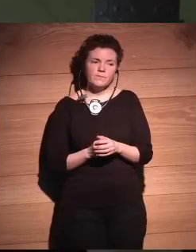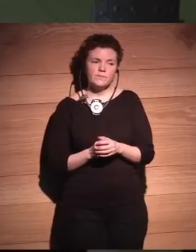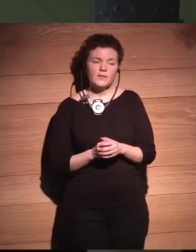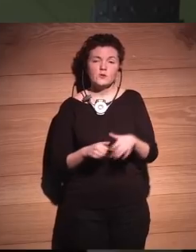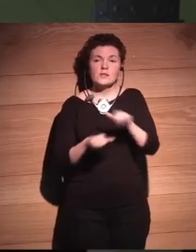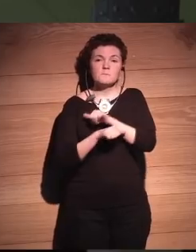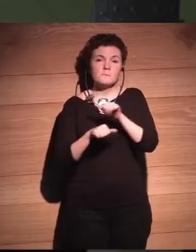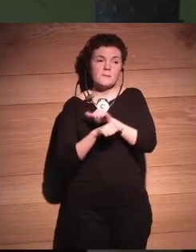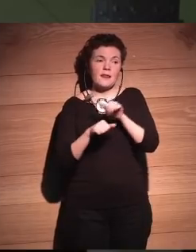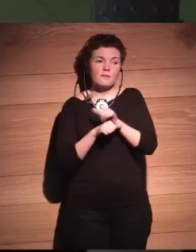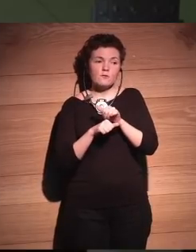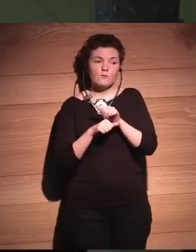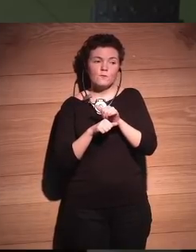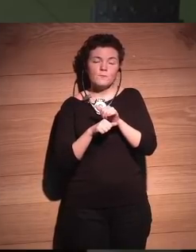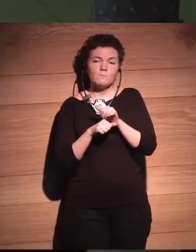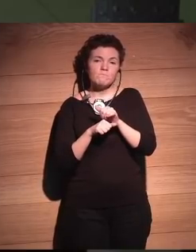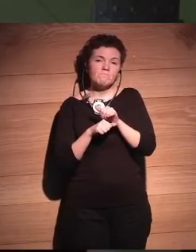Estoy esperando a que se pongan los...